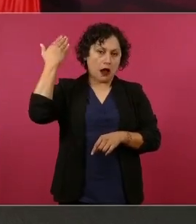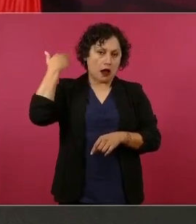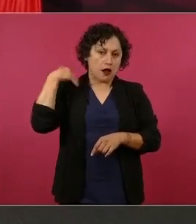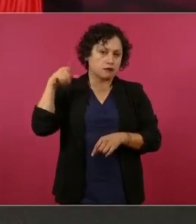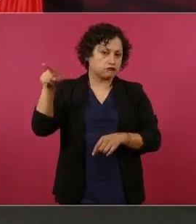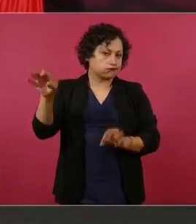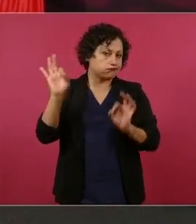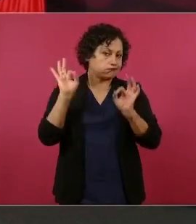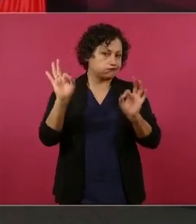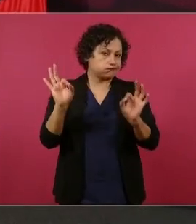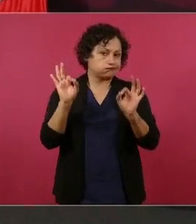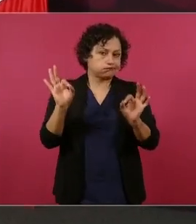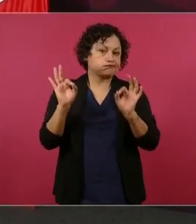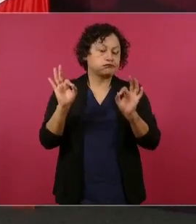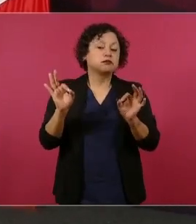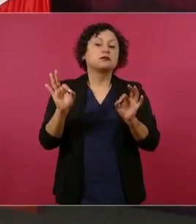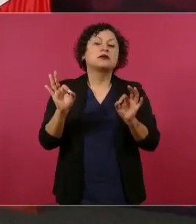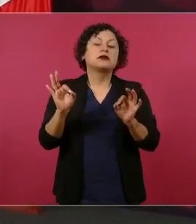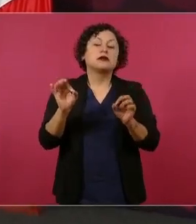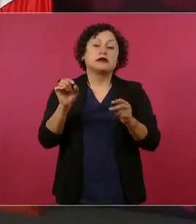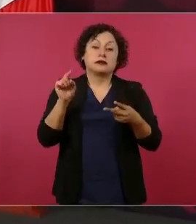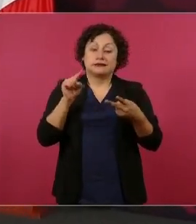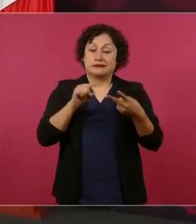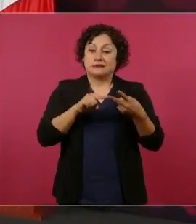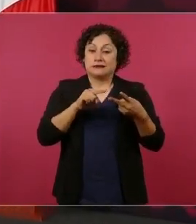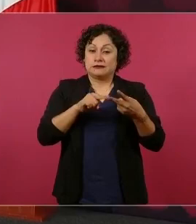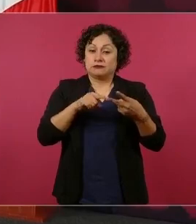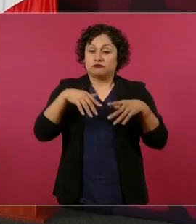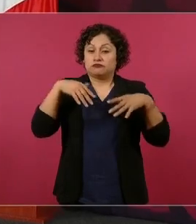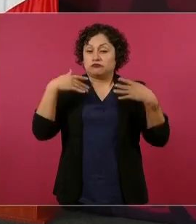y tiene una trayectoria